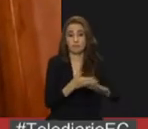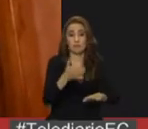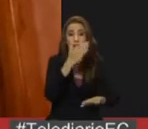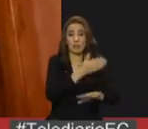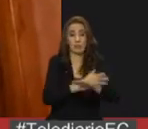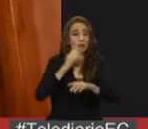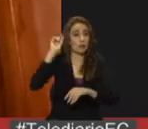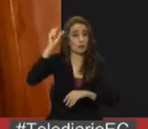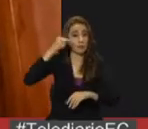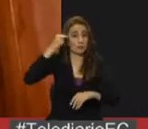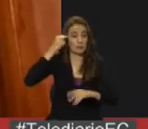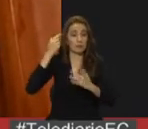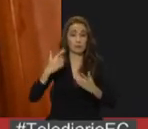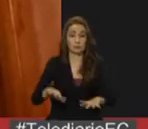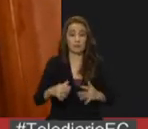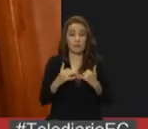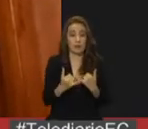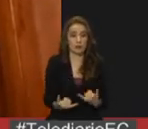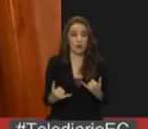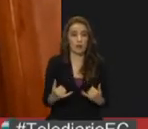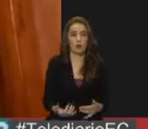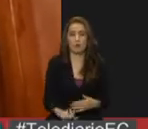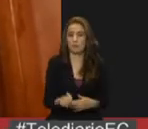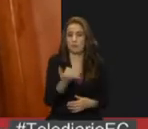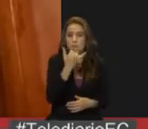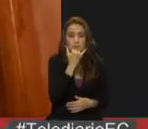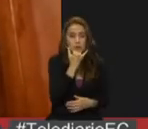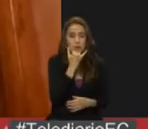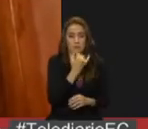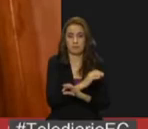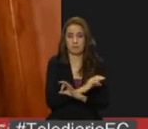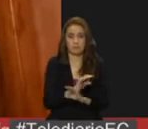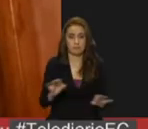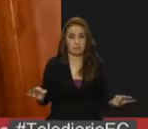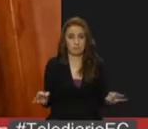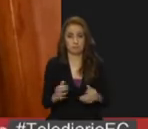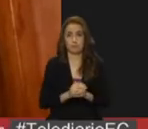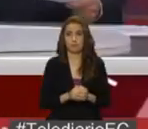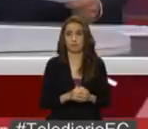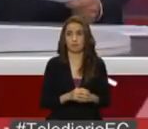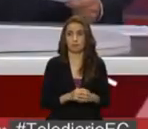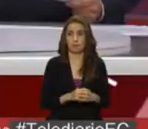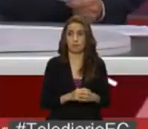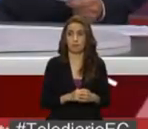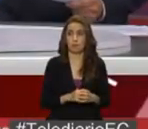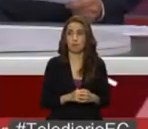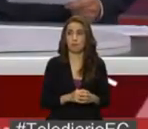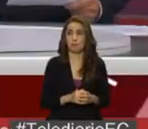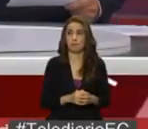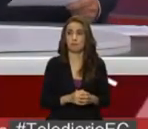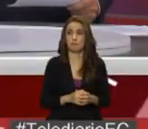gobierno anterior y que ha dejado el mal endémico en nuestro país. Bueno,